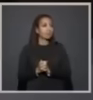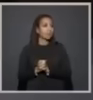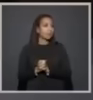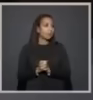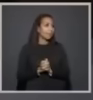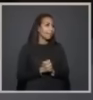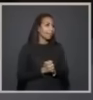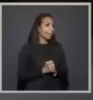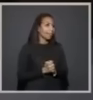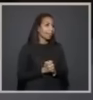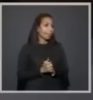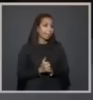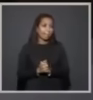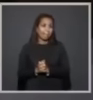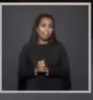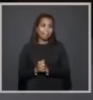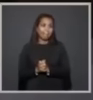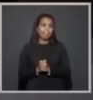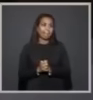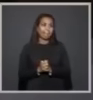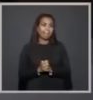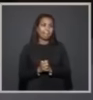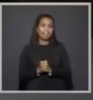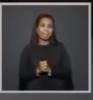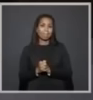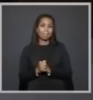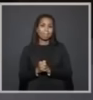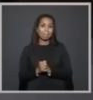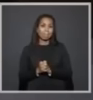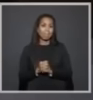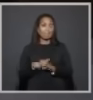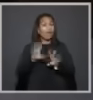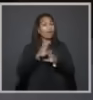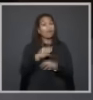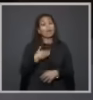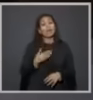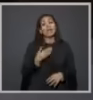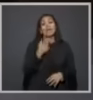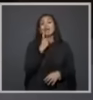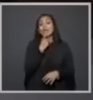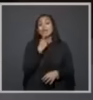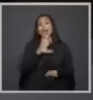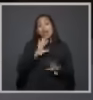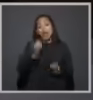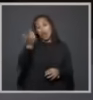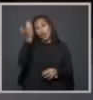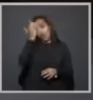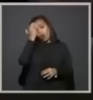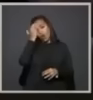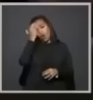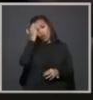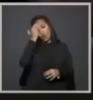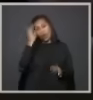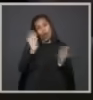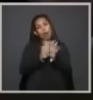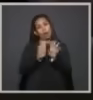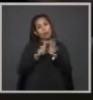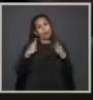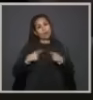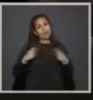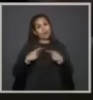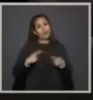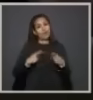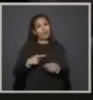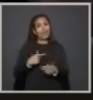Andrés Manuel, ya hemos conocido un poco sobre ti. Ahora yo creo que muchos de nosotros queremos saber sobre tus propuestas. Empiezo con la siguiente. A mí